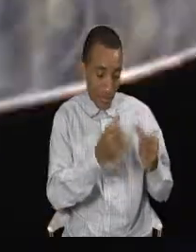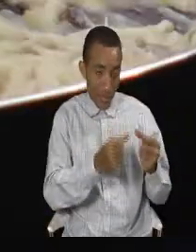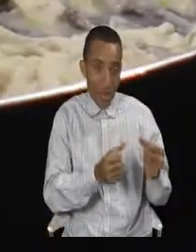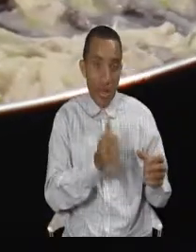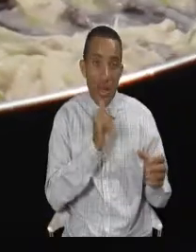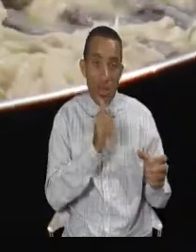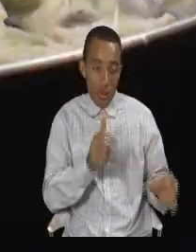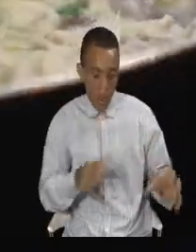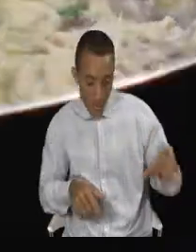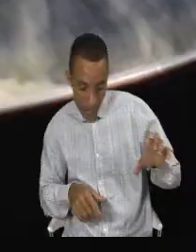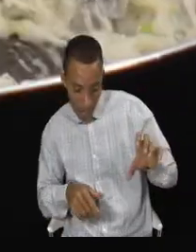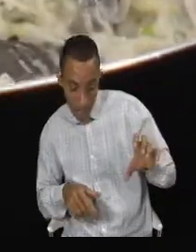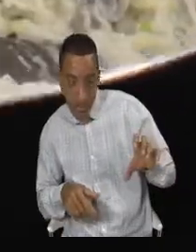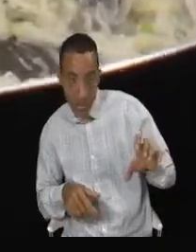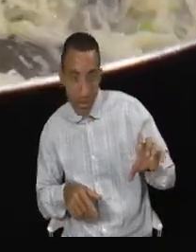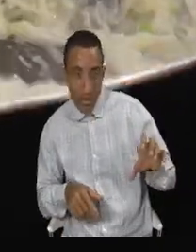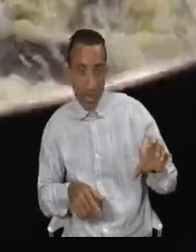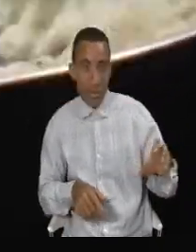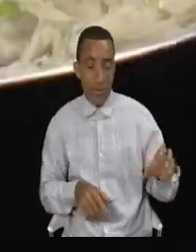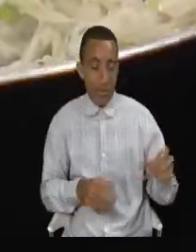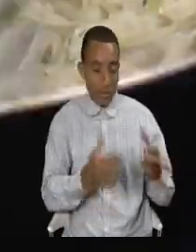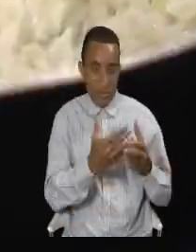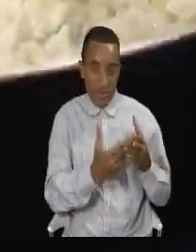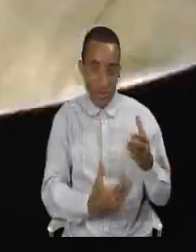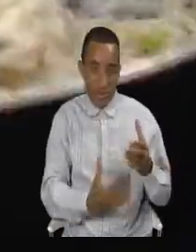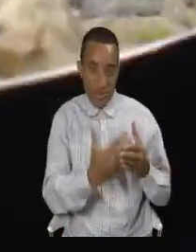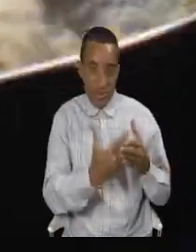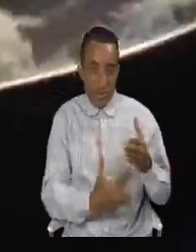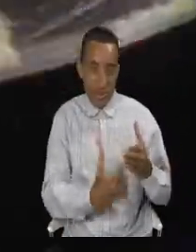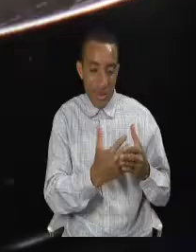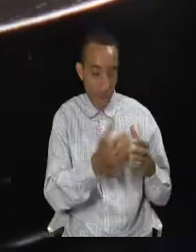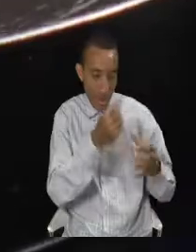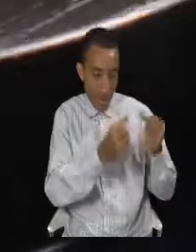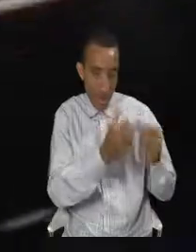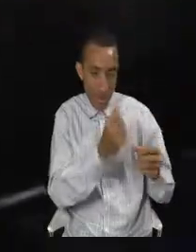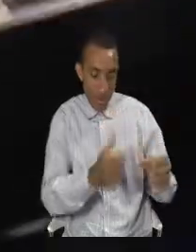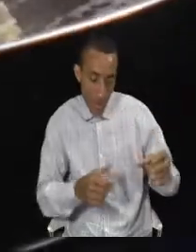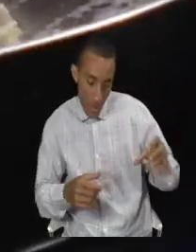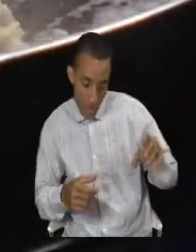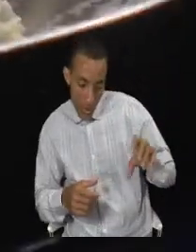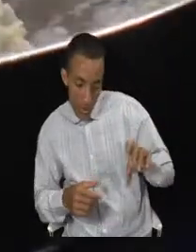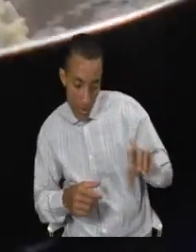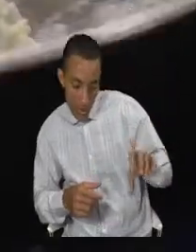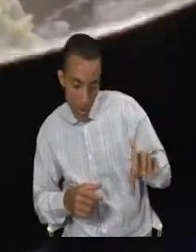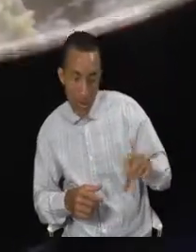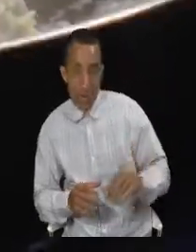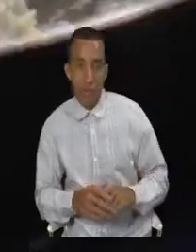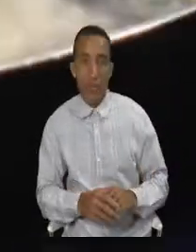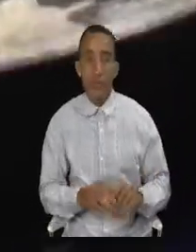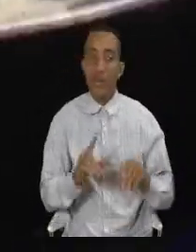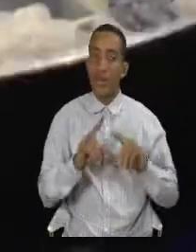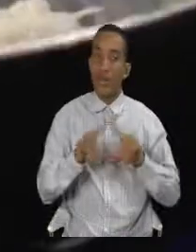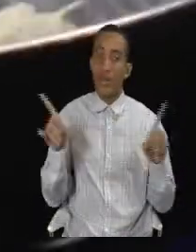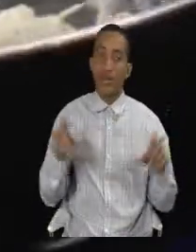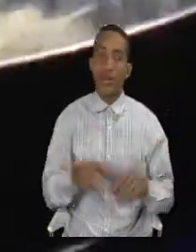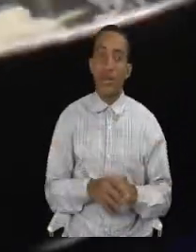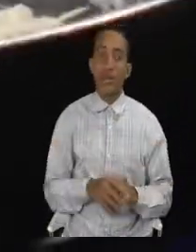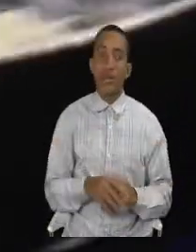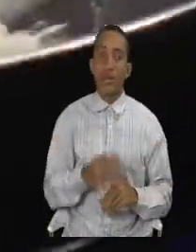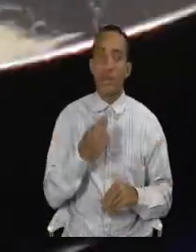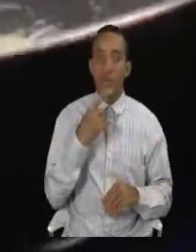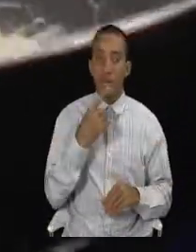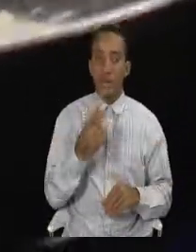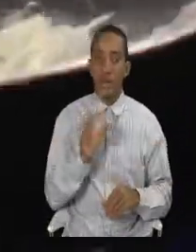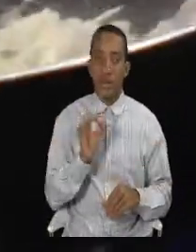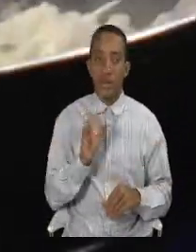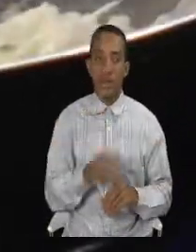No hay ningún problema. Voy a dividir acá, vamos a hacer algo diferente. Siempre les he dicho que acá lo